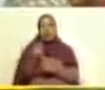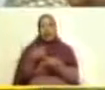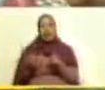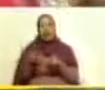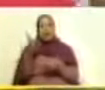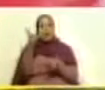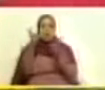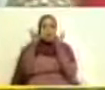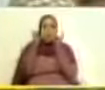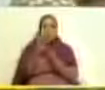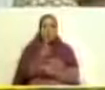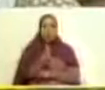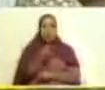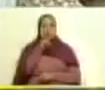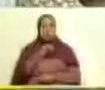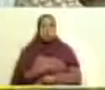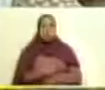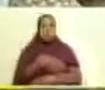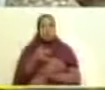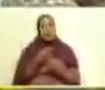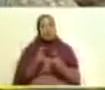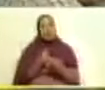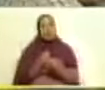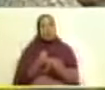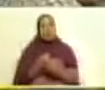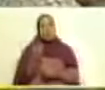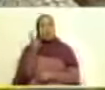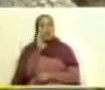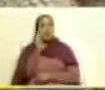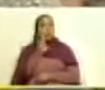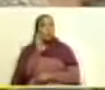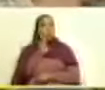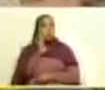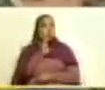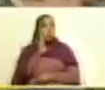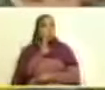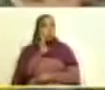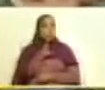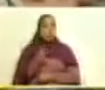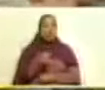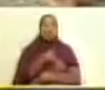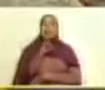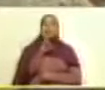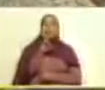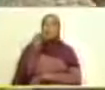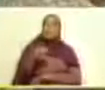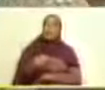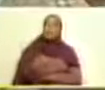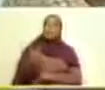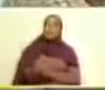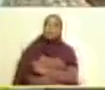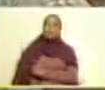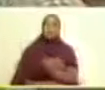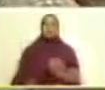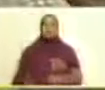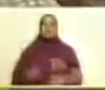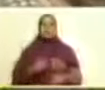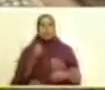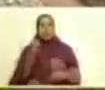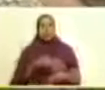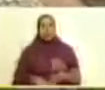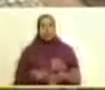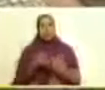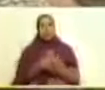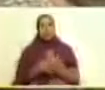oímos históricamente en el tema de la basura. La que más vigencia tiene en este momento histórico es